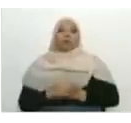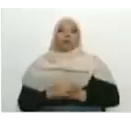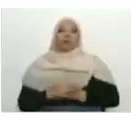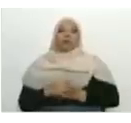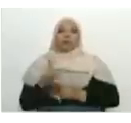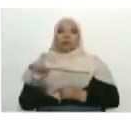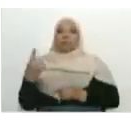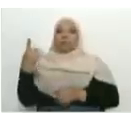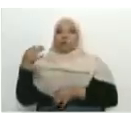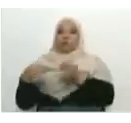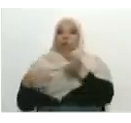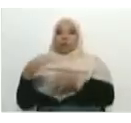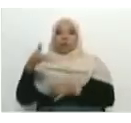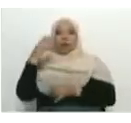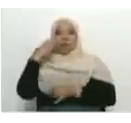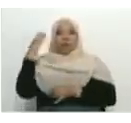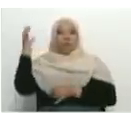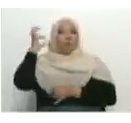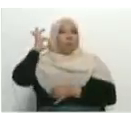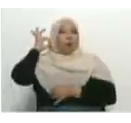de Primero Justicia.